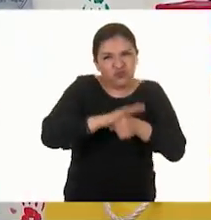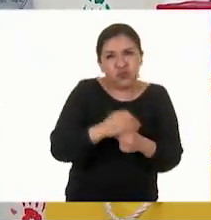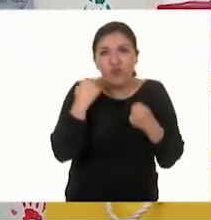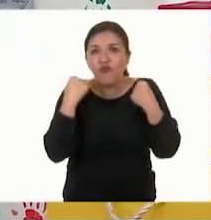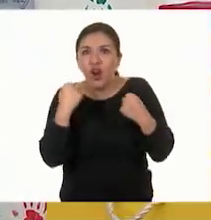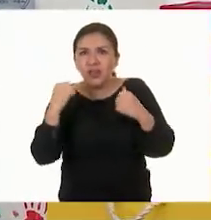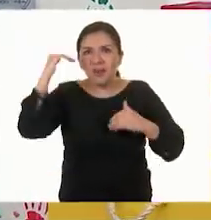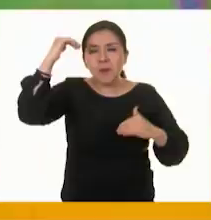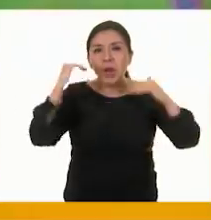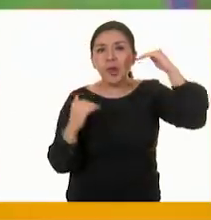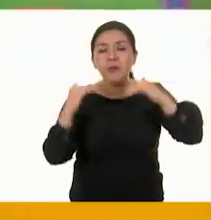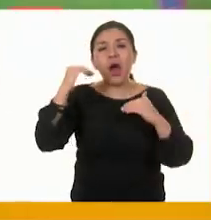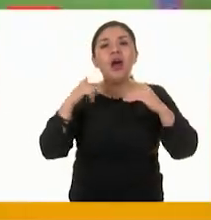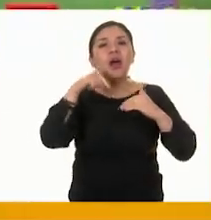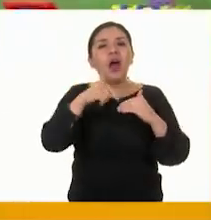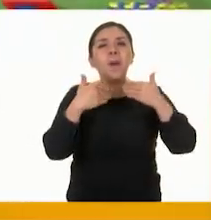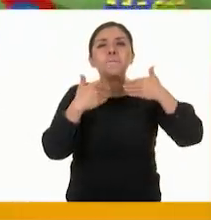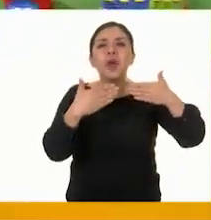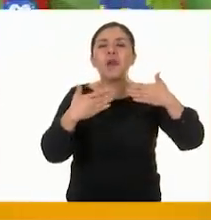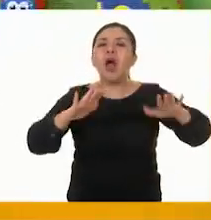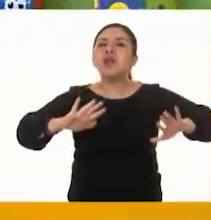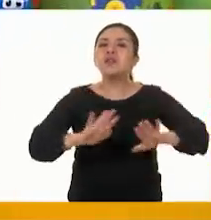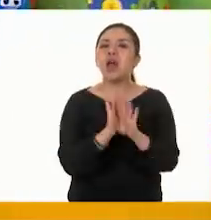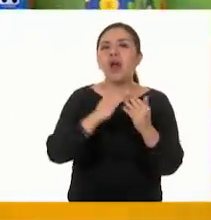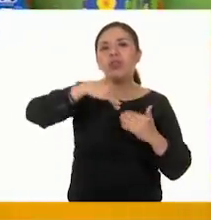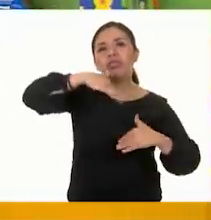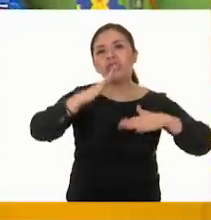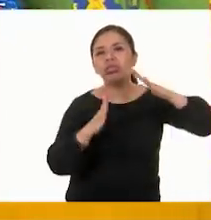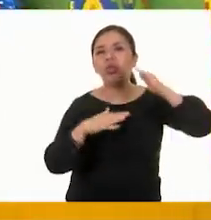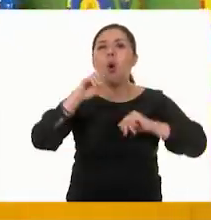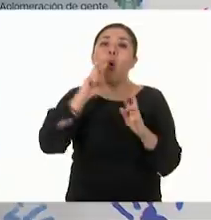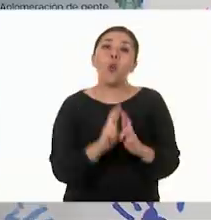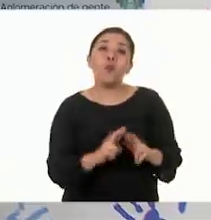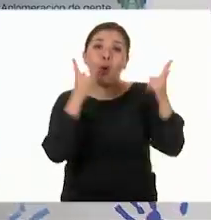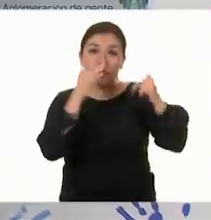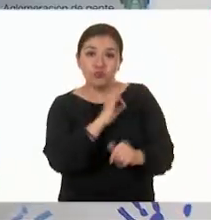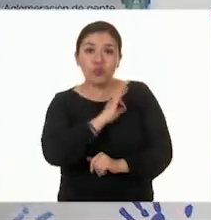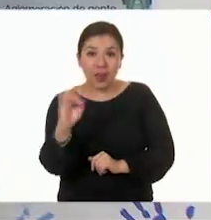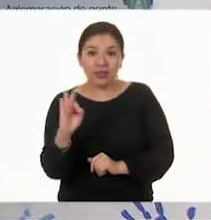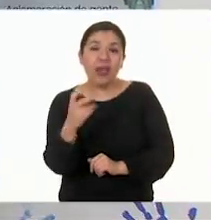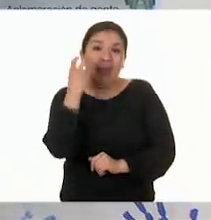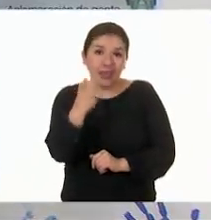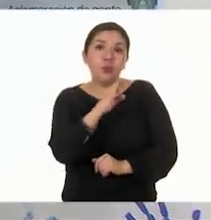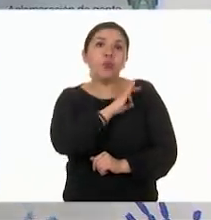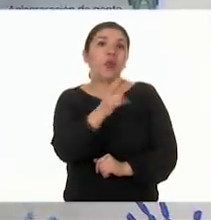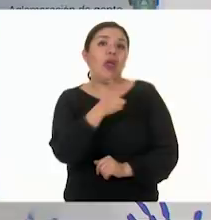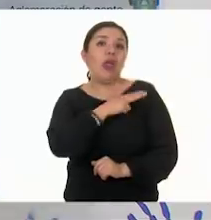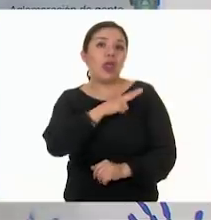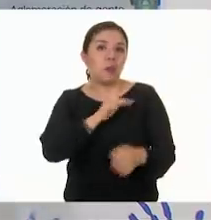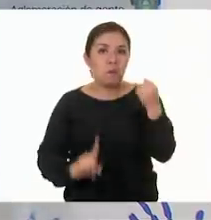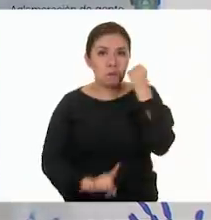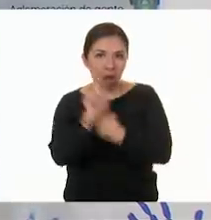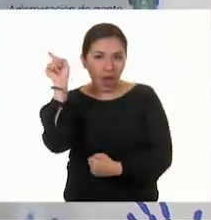de aire que otro? Nuestro tímpano se va a pandear. Ah. O se va a romper. Entonces puede tener una lesión.